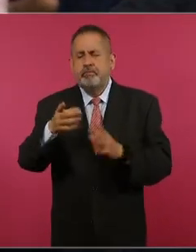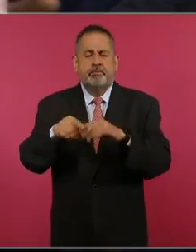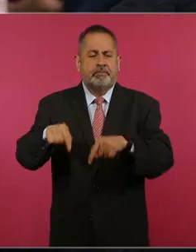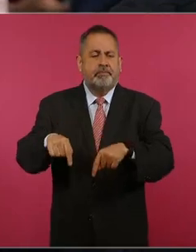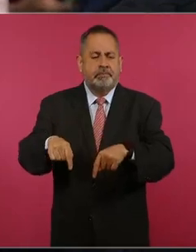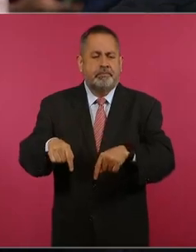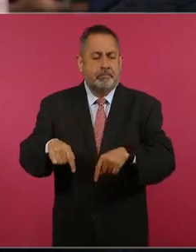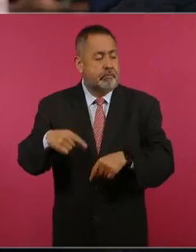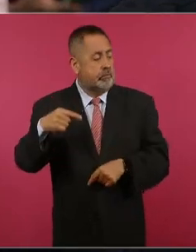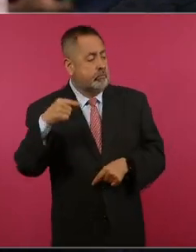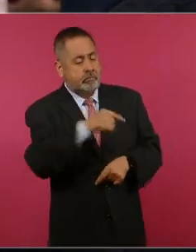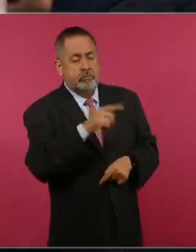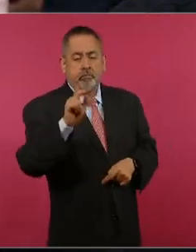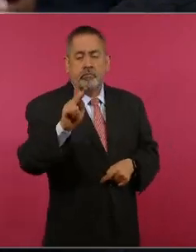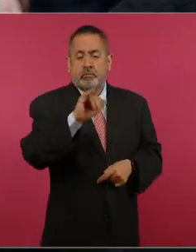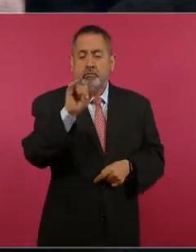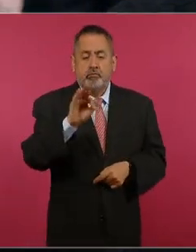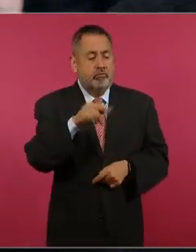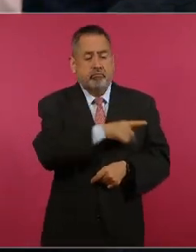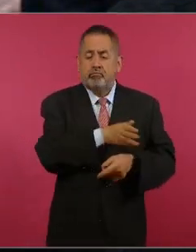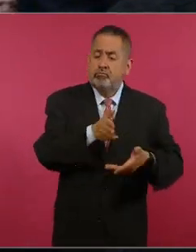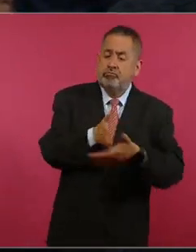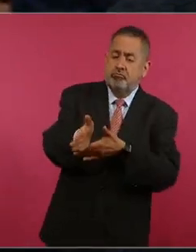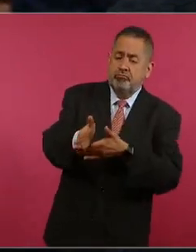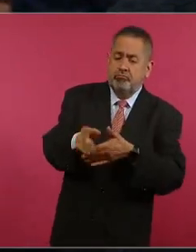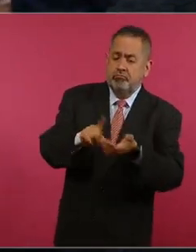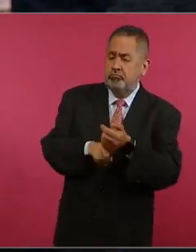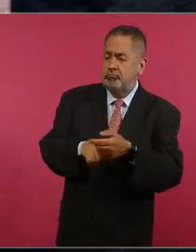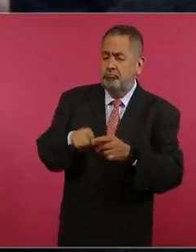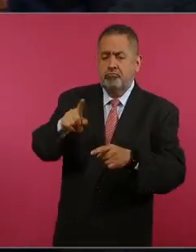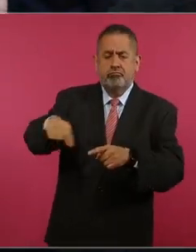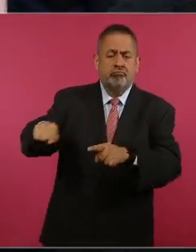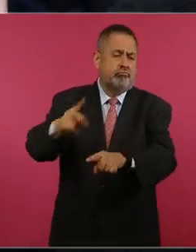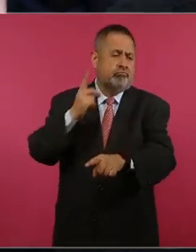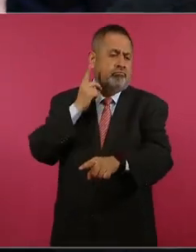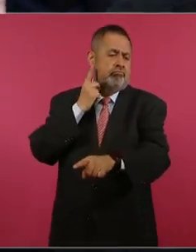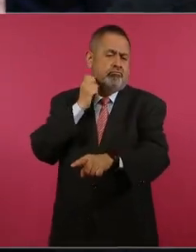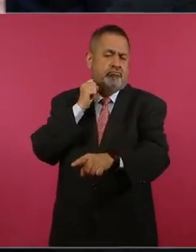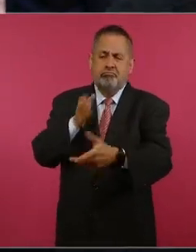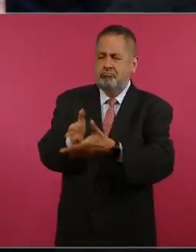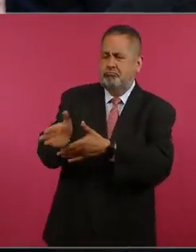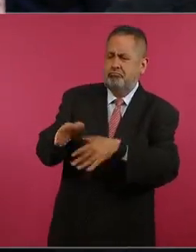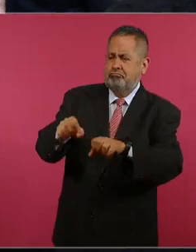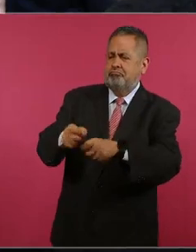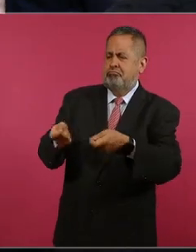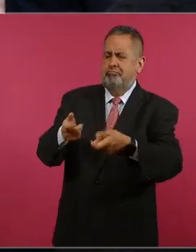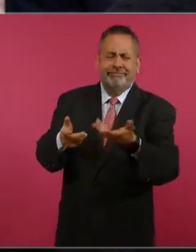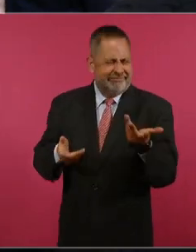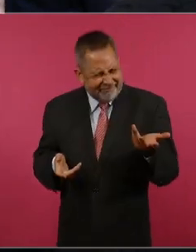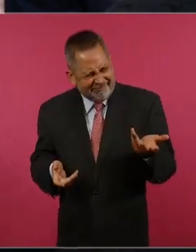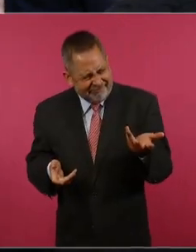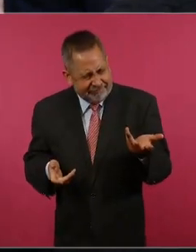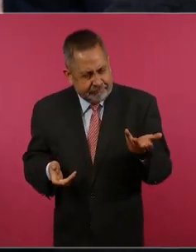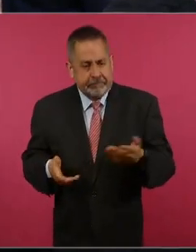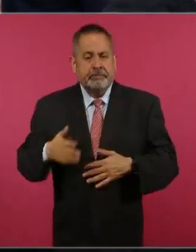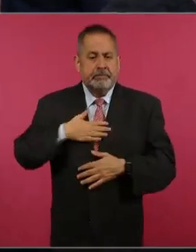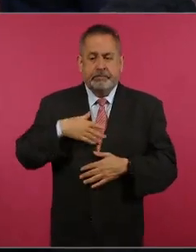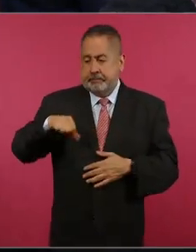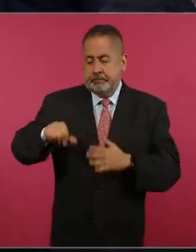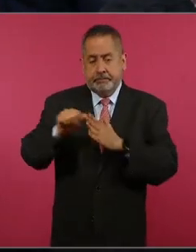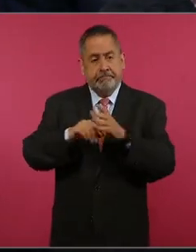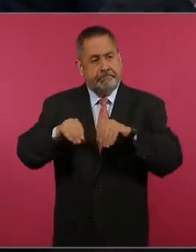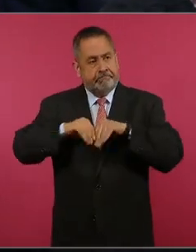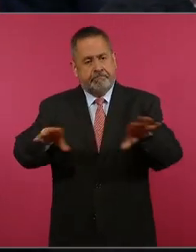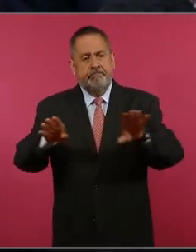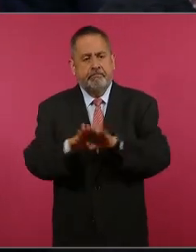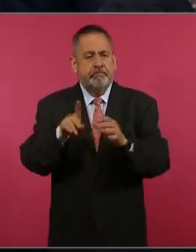el Poder Judicial ha invadido algunas de las facultades que tiene el legislativo. Sin embargo, también parte de lo que publicamos en este mes pues, tiene